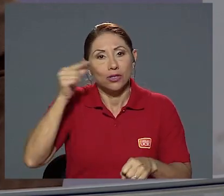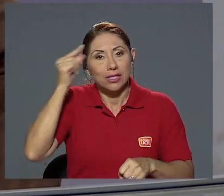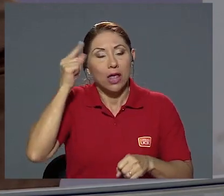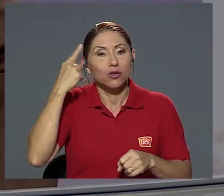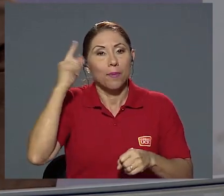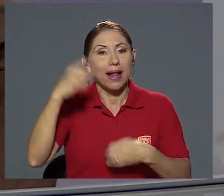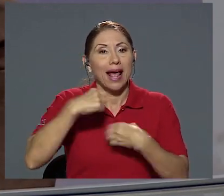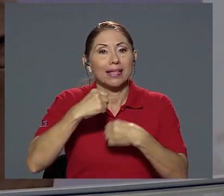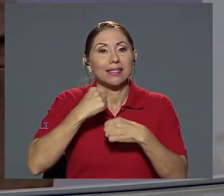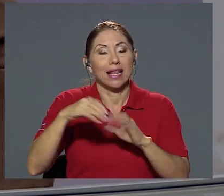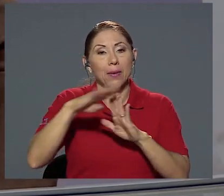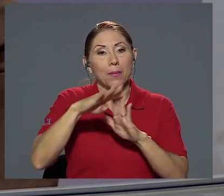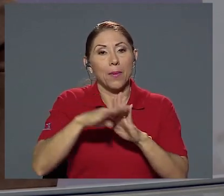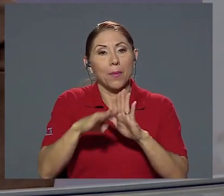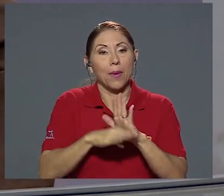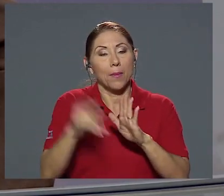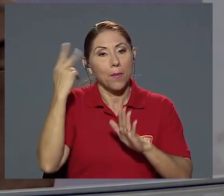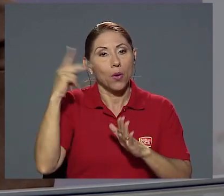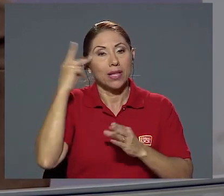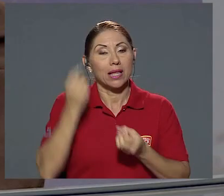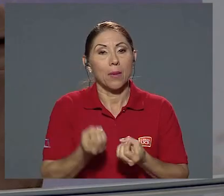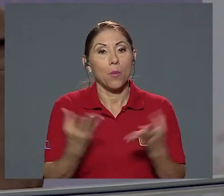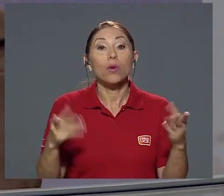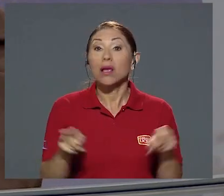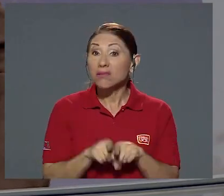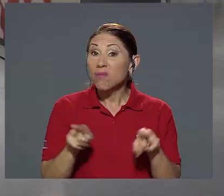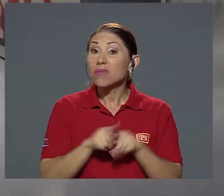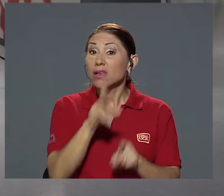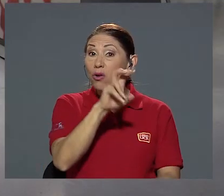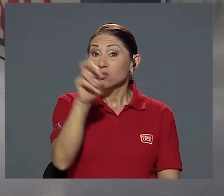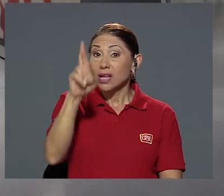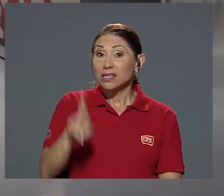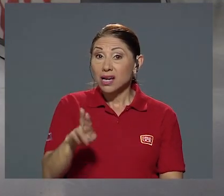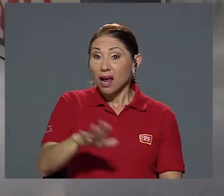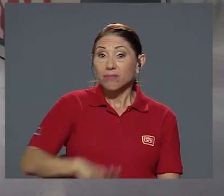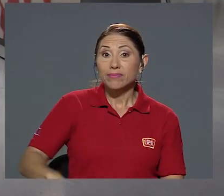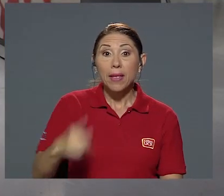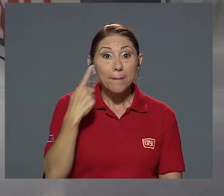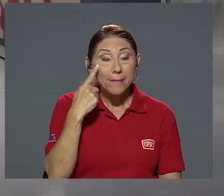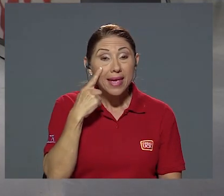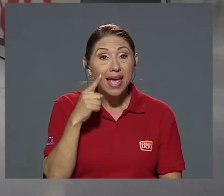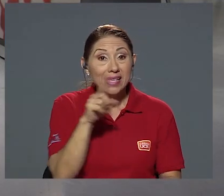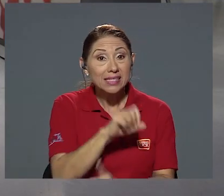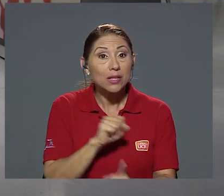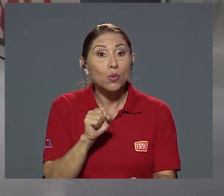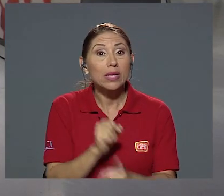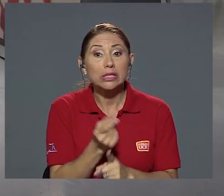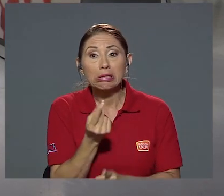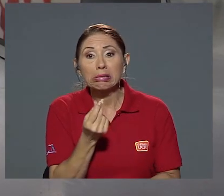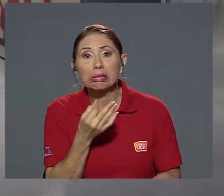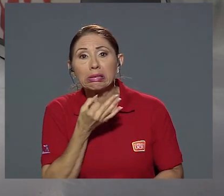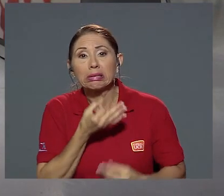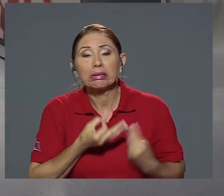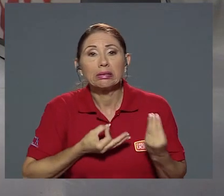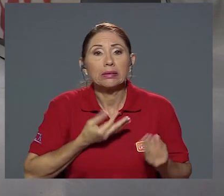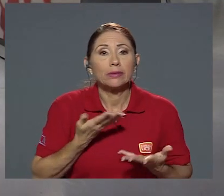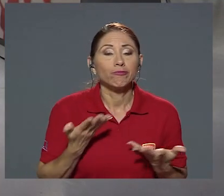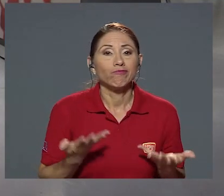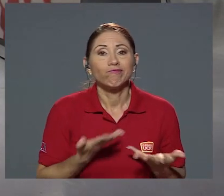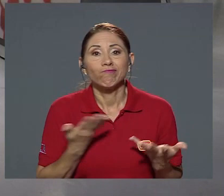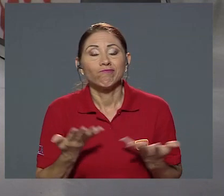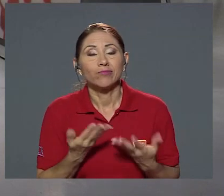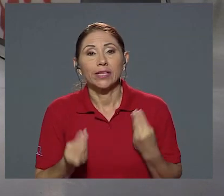hacer política pública. Incluso en el caso de Costa Rica, vean la situación fiscal en la que estamos y la imposibilidad de